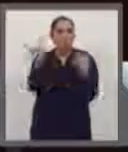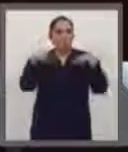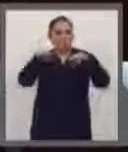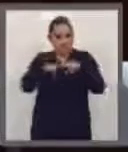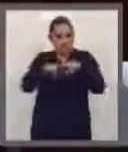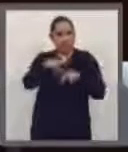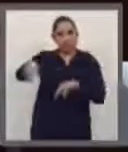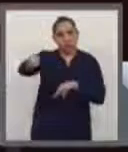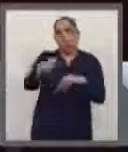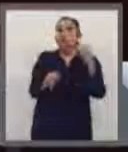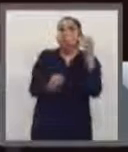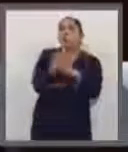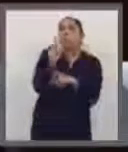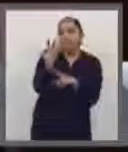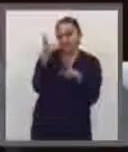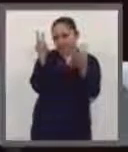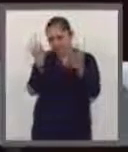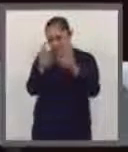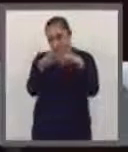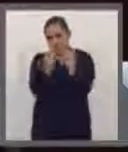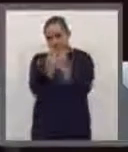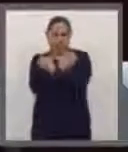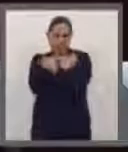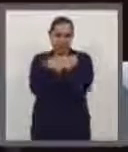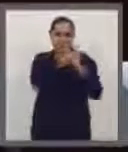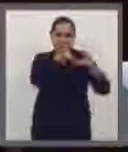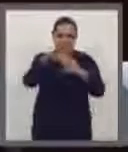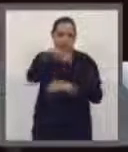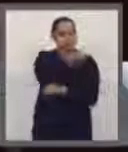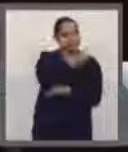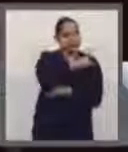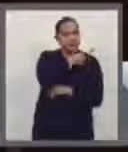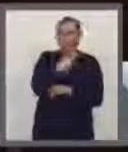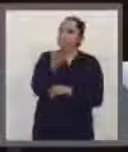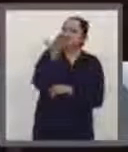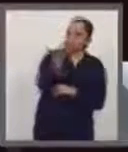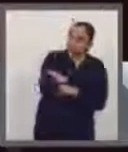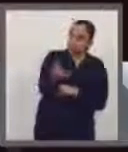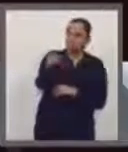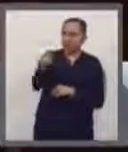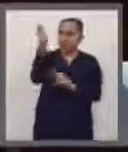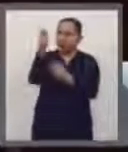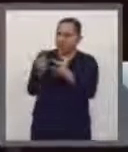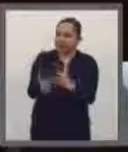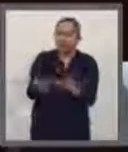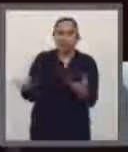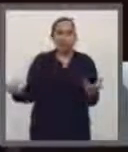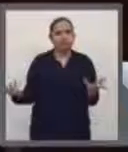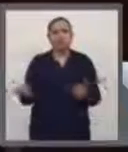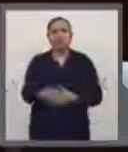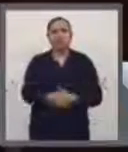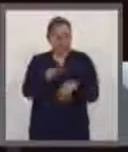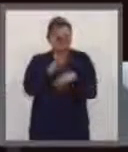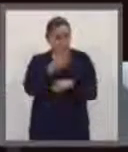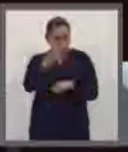para su nuevo modelo educativo. Por las razones anteriores, entonces, propongo